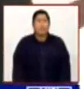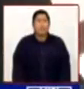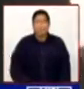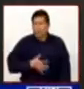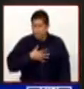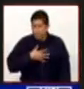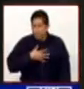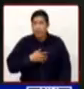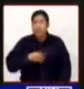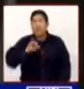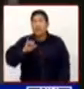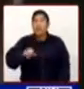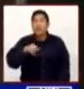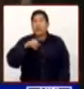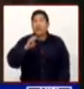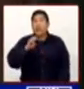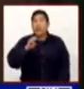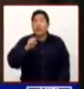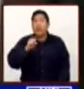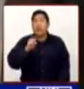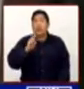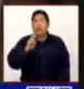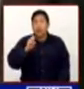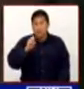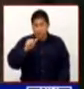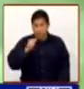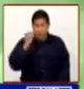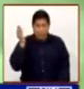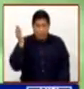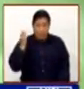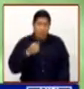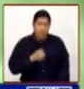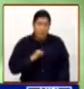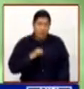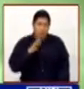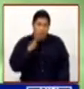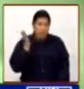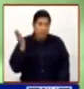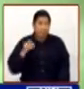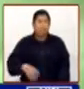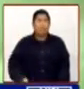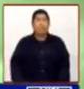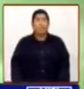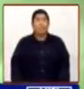Yo me llamo Jesús, y soy mamá de niño.